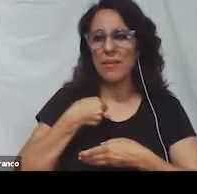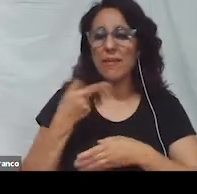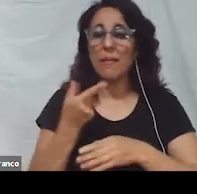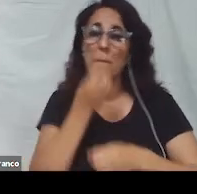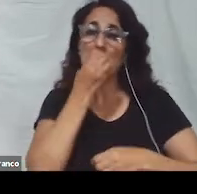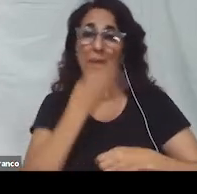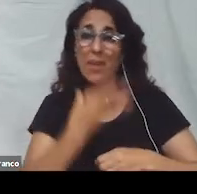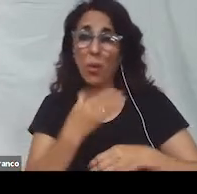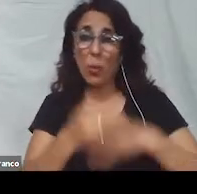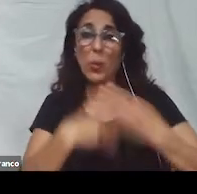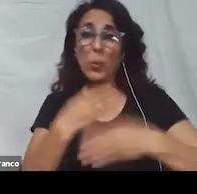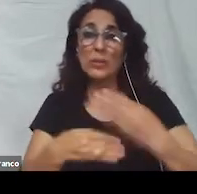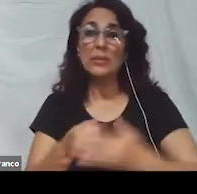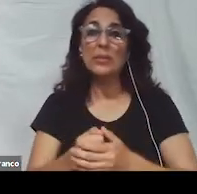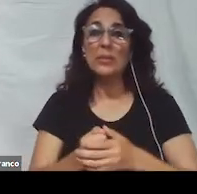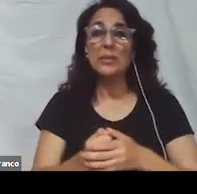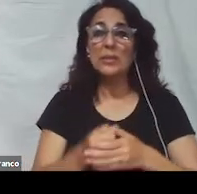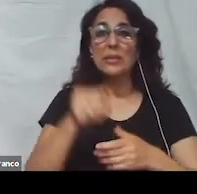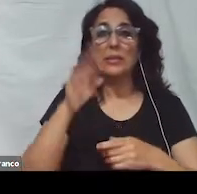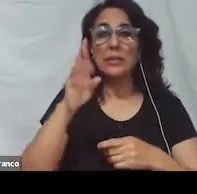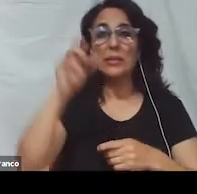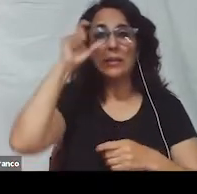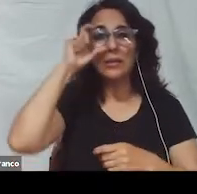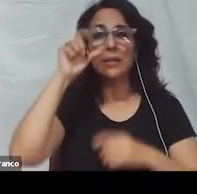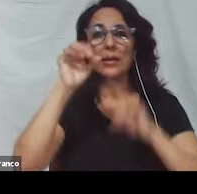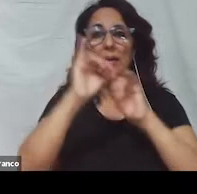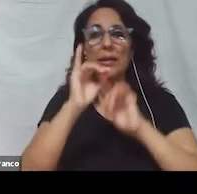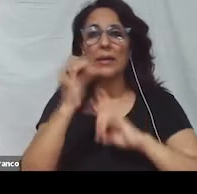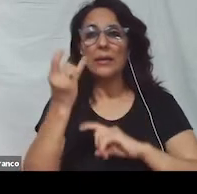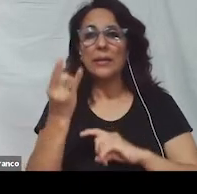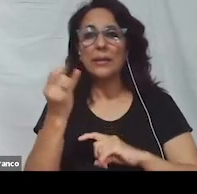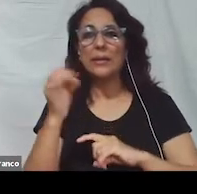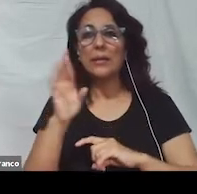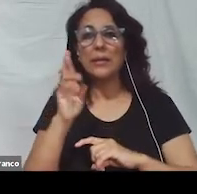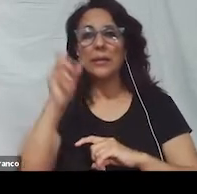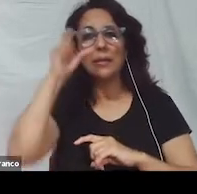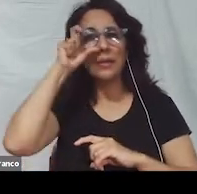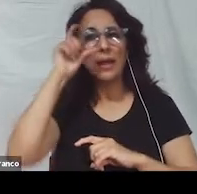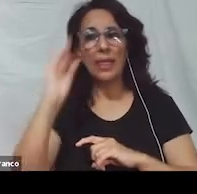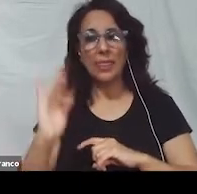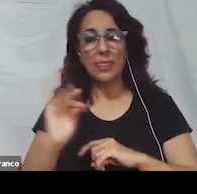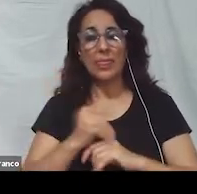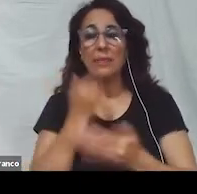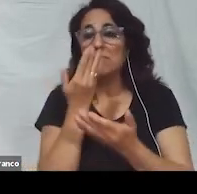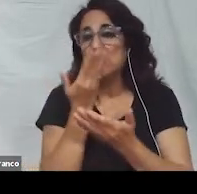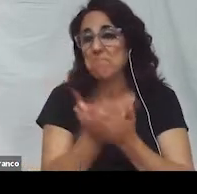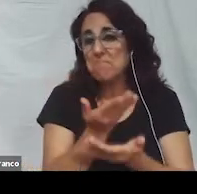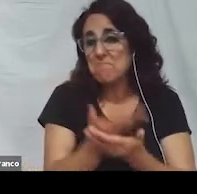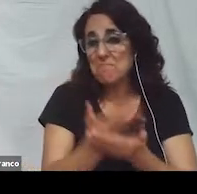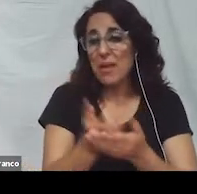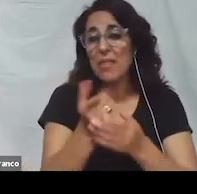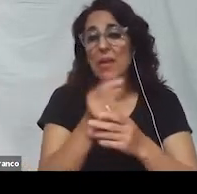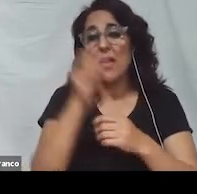Entonces, se prefiere que utilicen required solamente, tal cual. ¿Por qué? Porque es la etiqueta